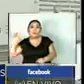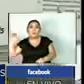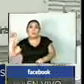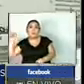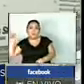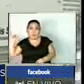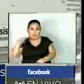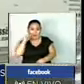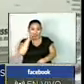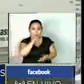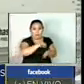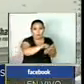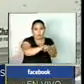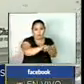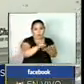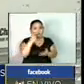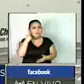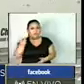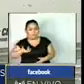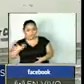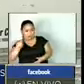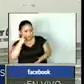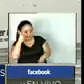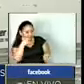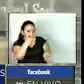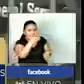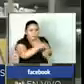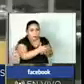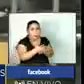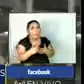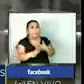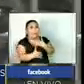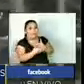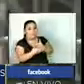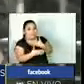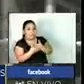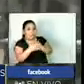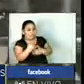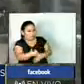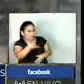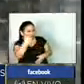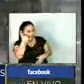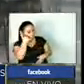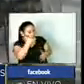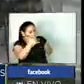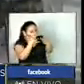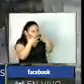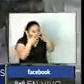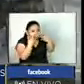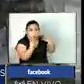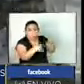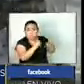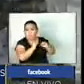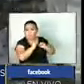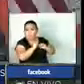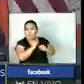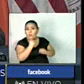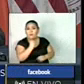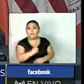York lugar al que llegaron las autoridades tras recibir llamadas reportando un olor nauseabundo